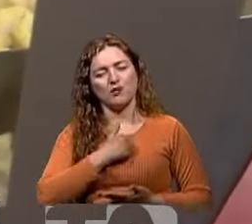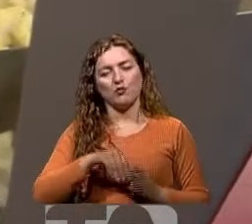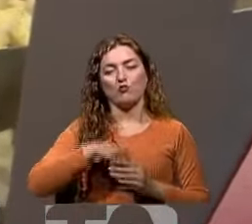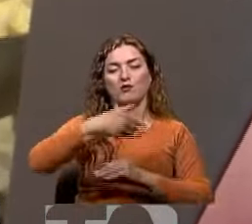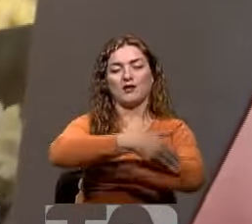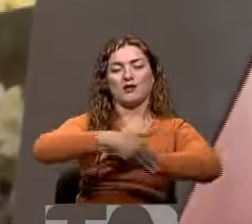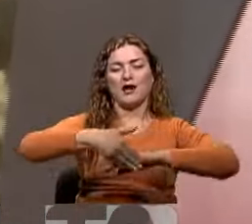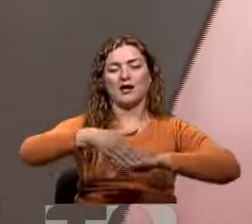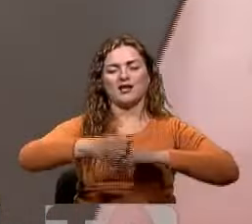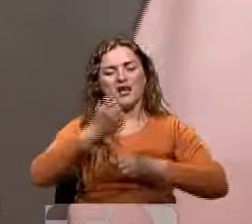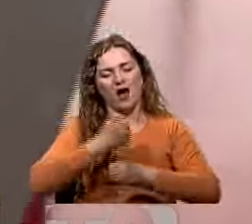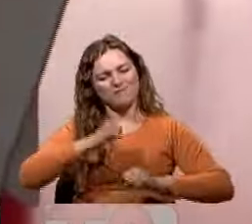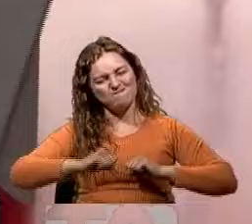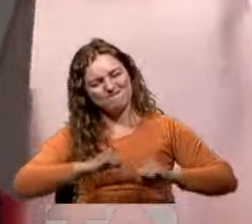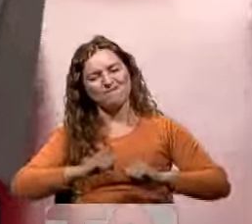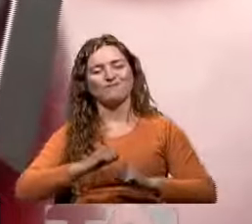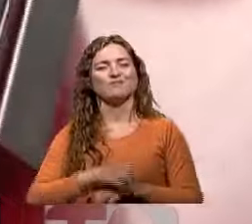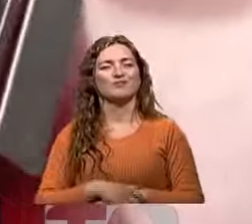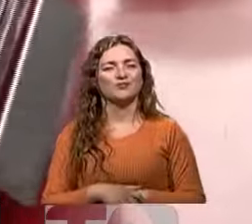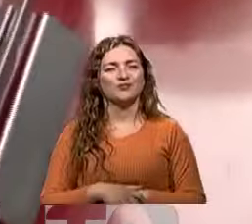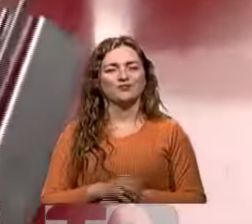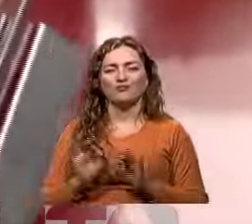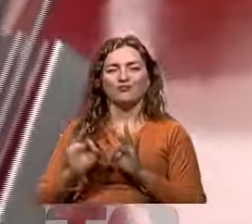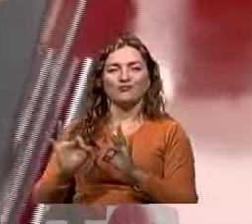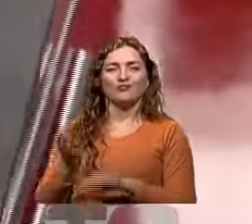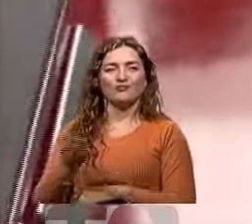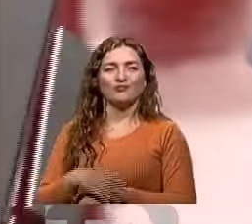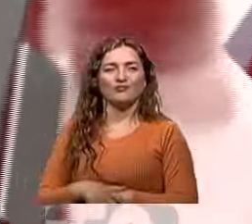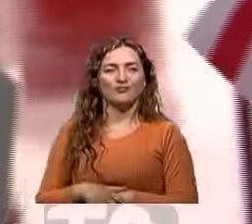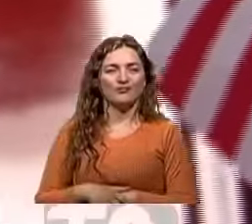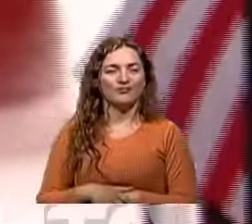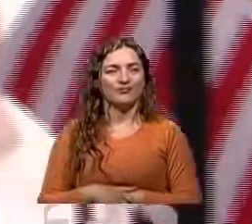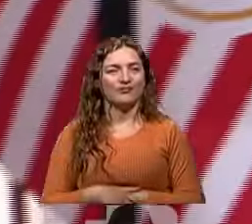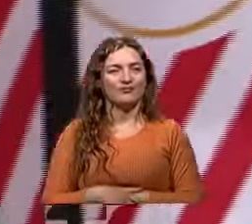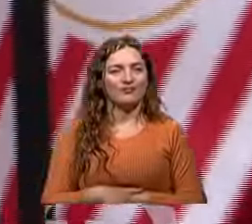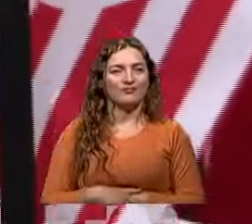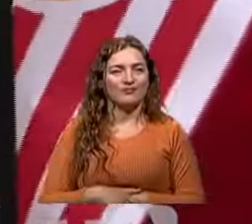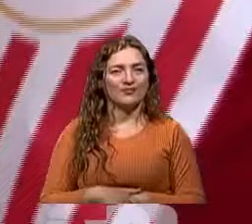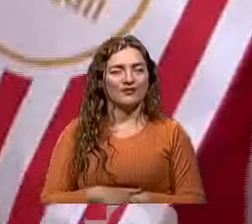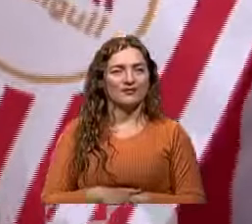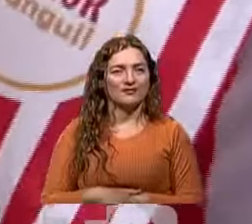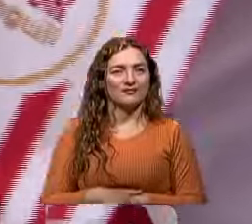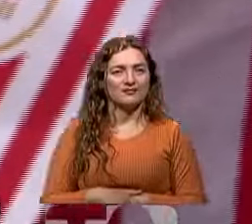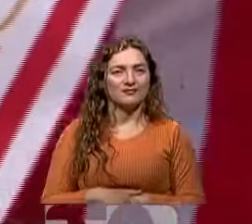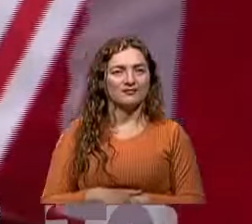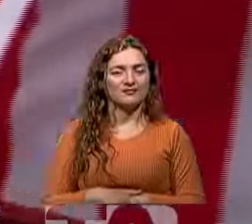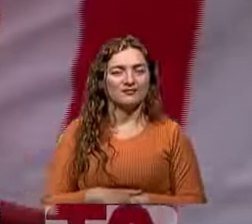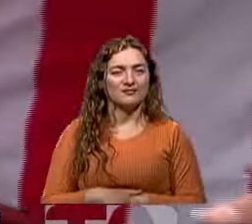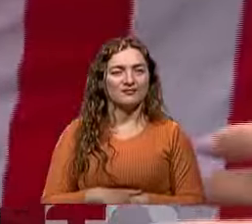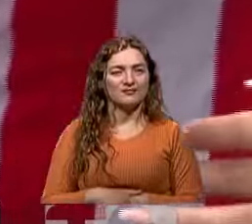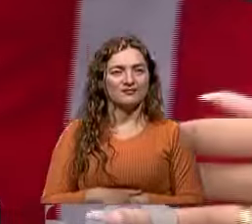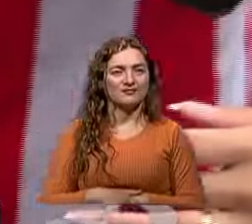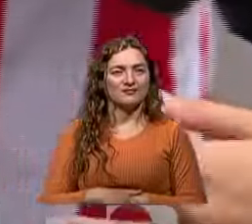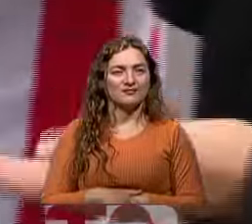que nos mojemos los pies. Sí, esa es la idea. ¡Qué maravilla! A ver, por favor, yo me llevo este canguil para el lindo canal, por supuesto, para disfrutar